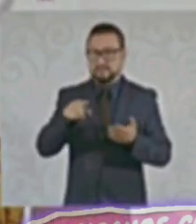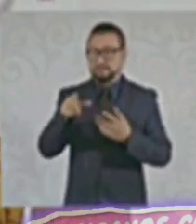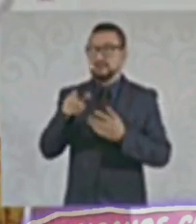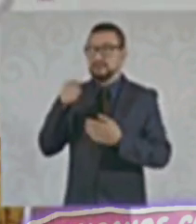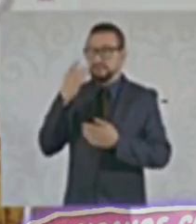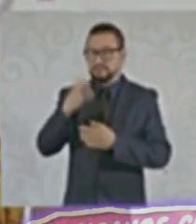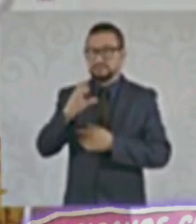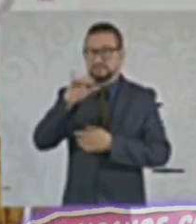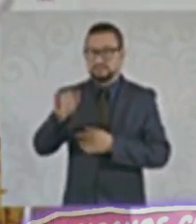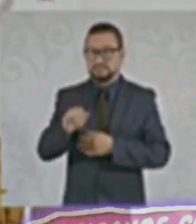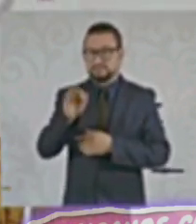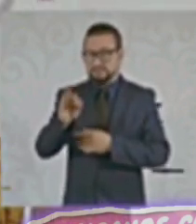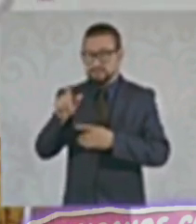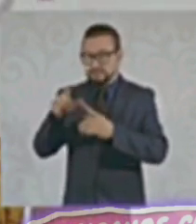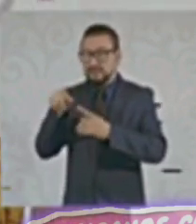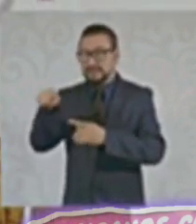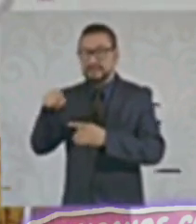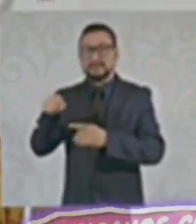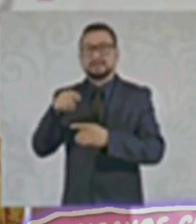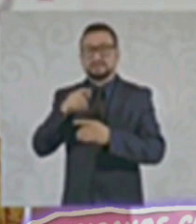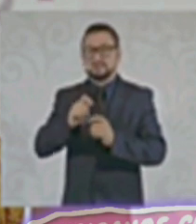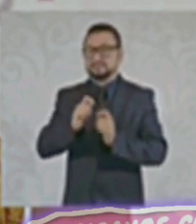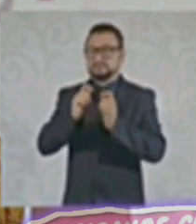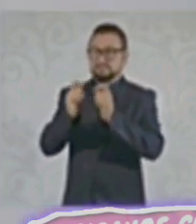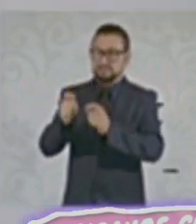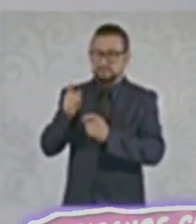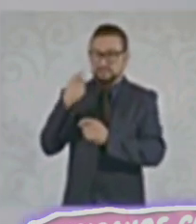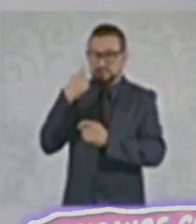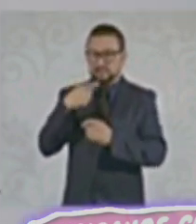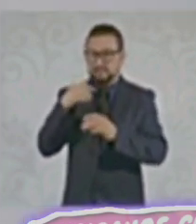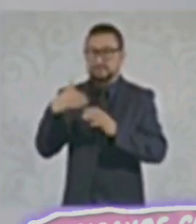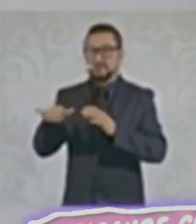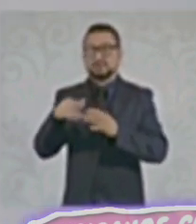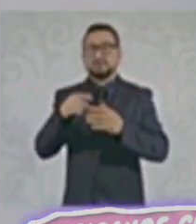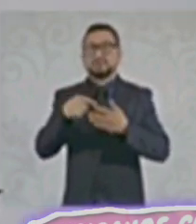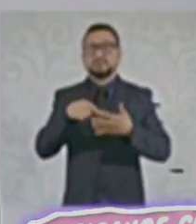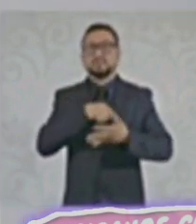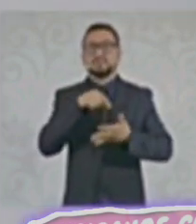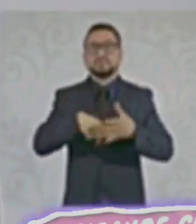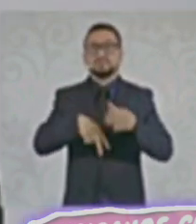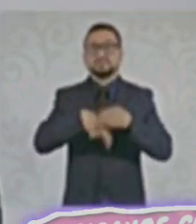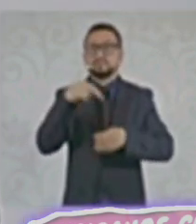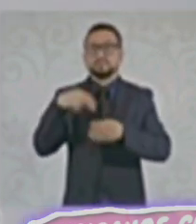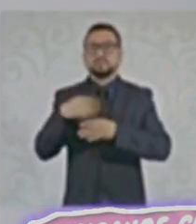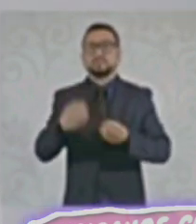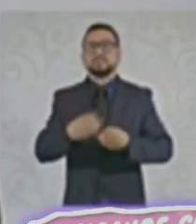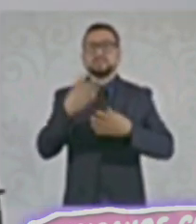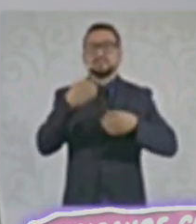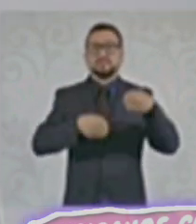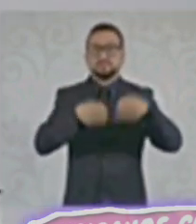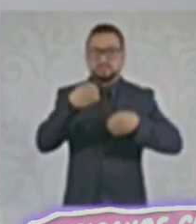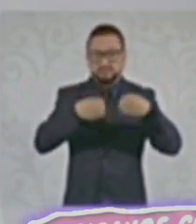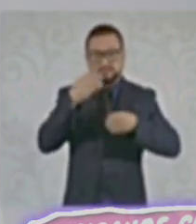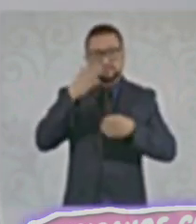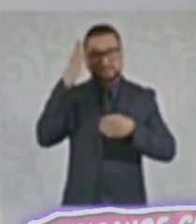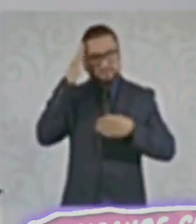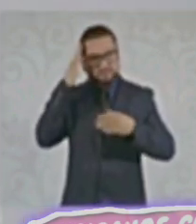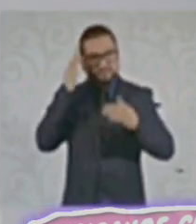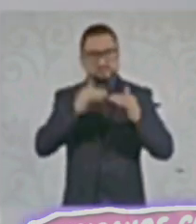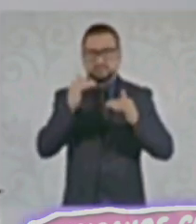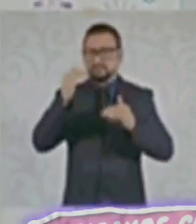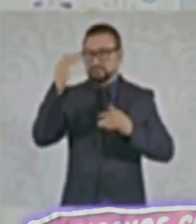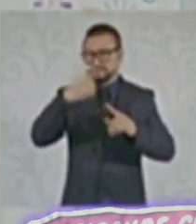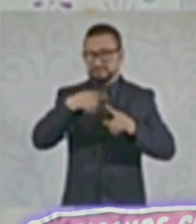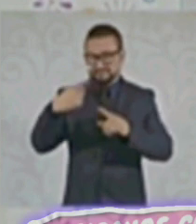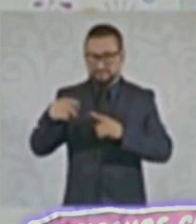de la Judicatura para enviar las vacantes, el número de jueces, magistrados y